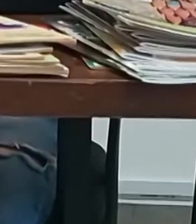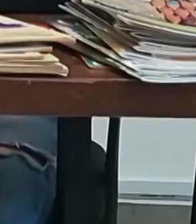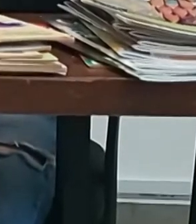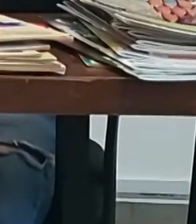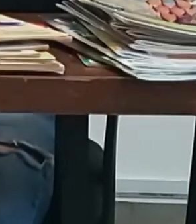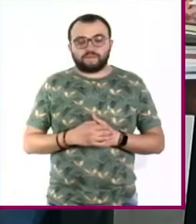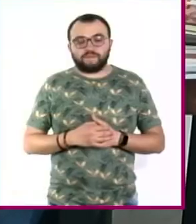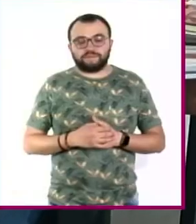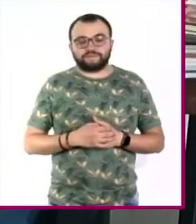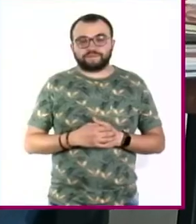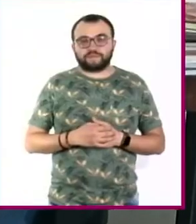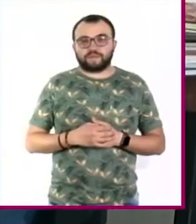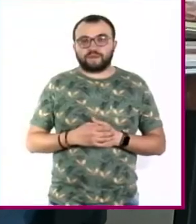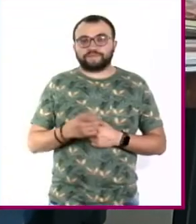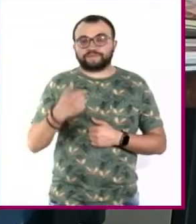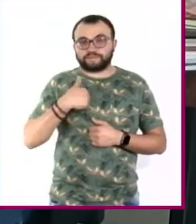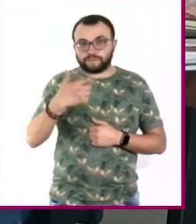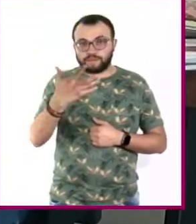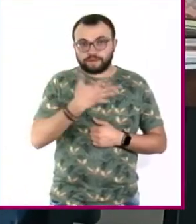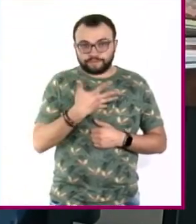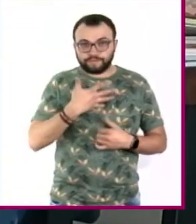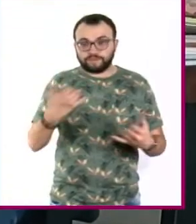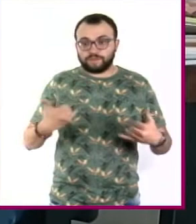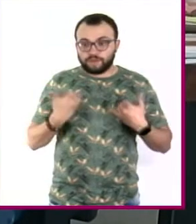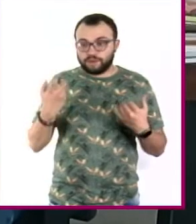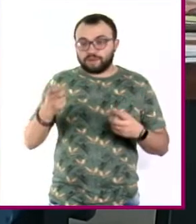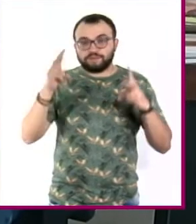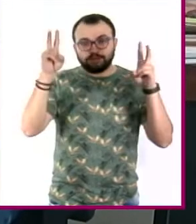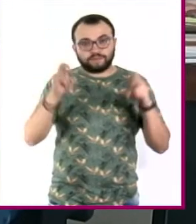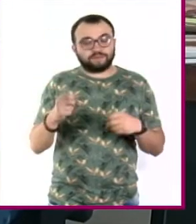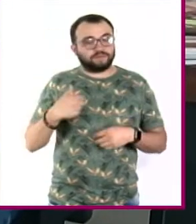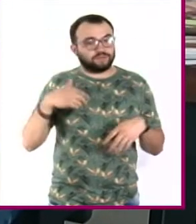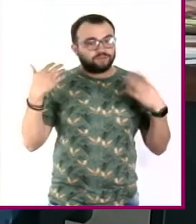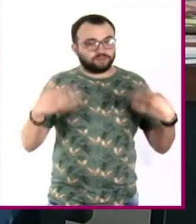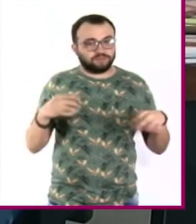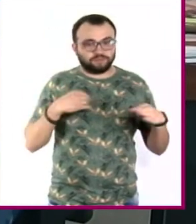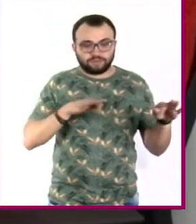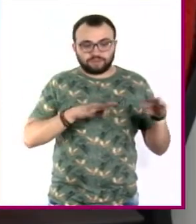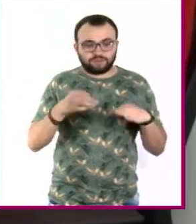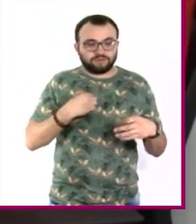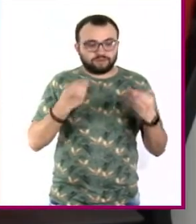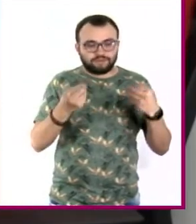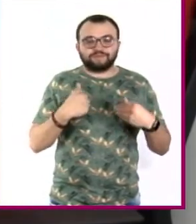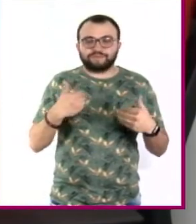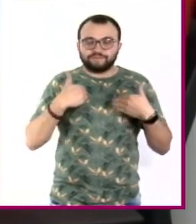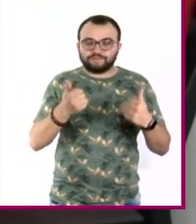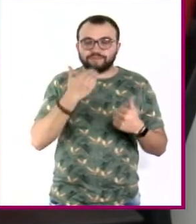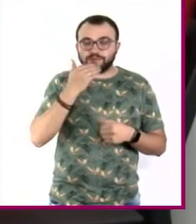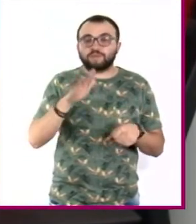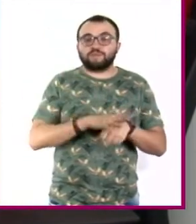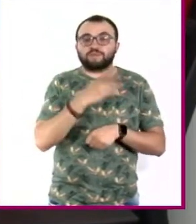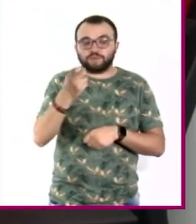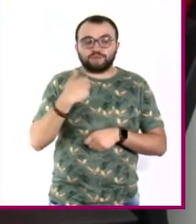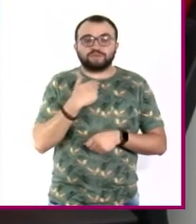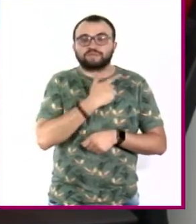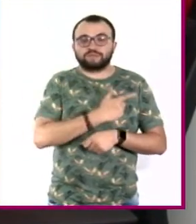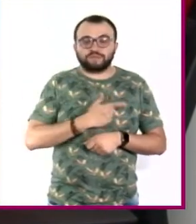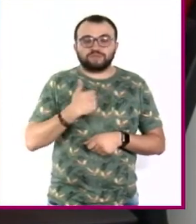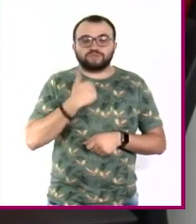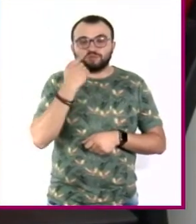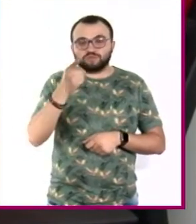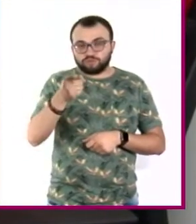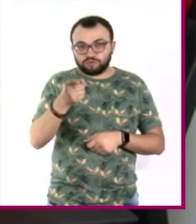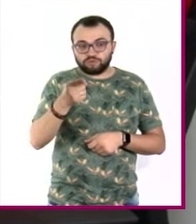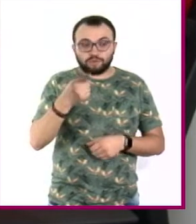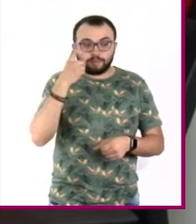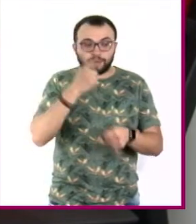Aunque soy joven, este tema tecnológico me costó trabajo, Mireya. Te entiendo bien, Frida, y por eso justamente me gustaría que fueras tú